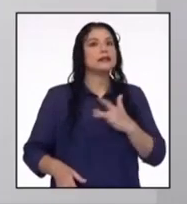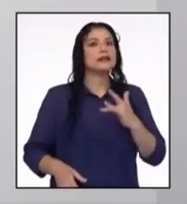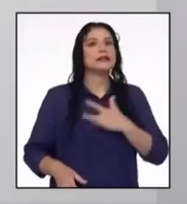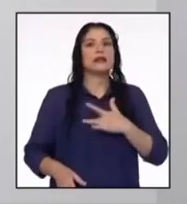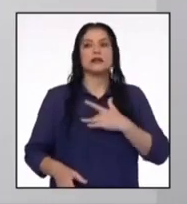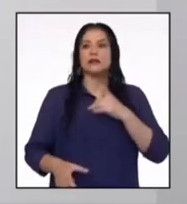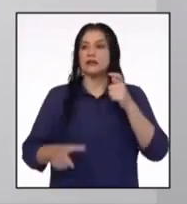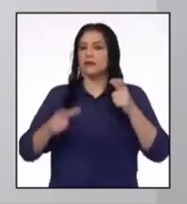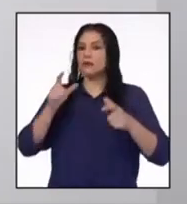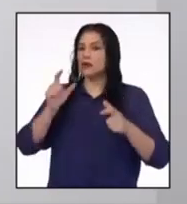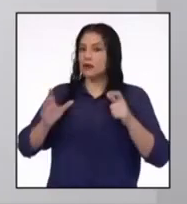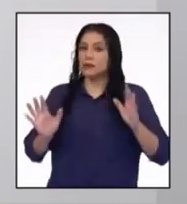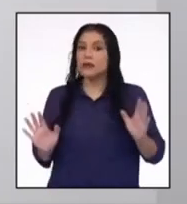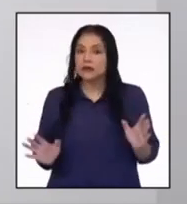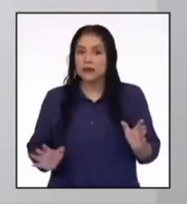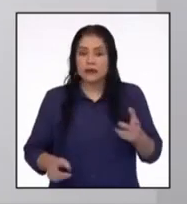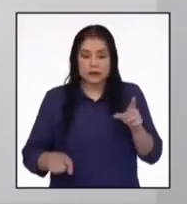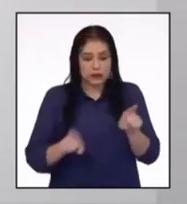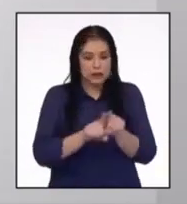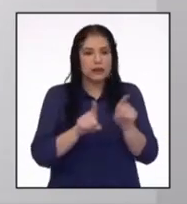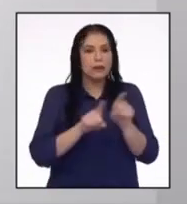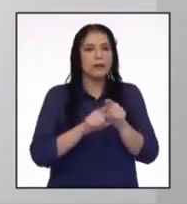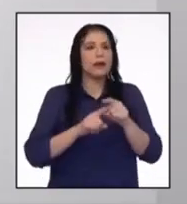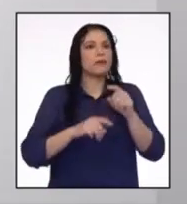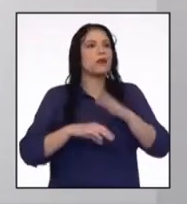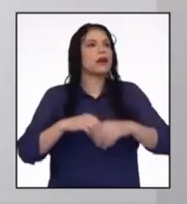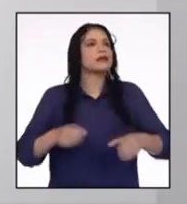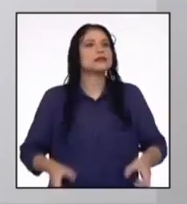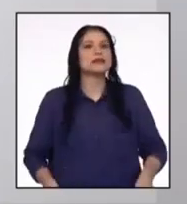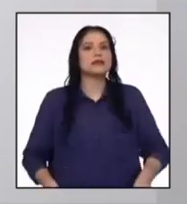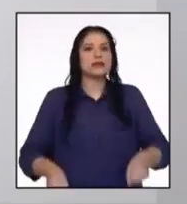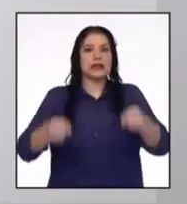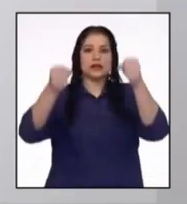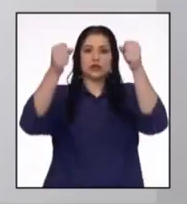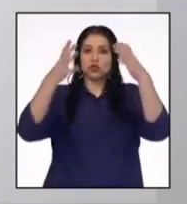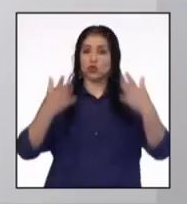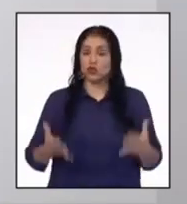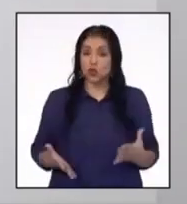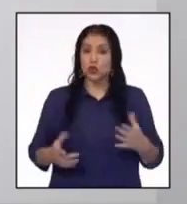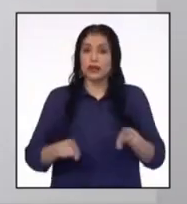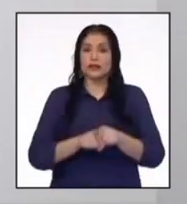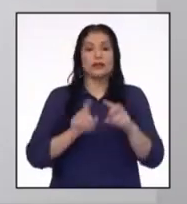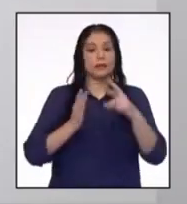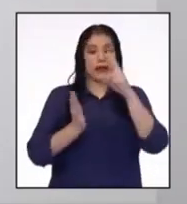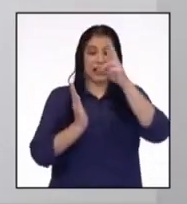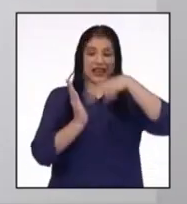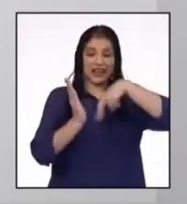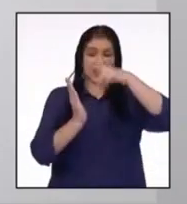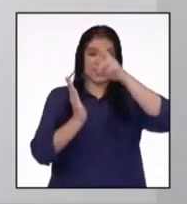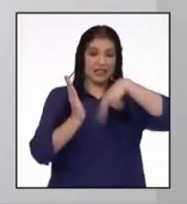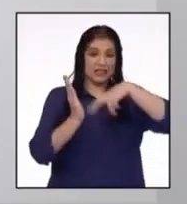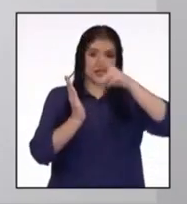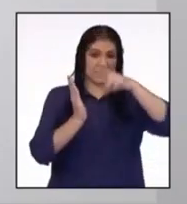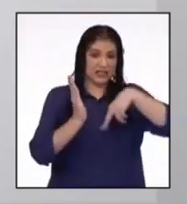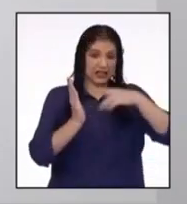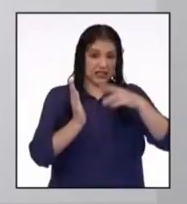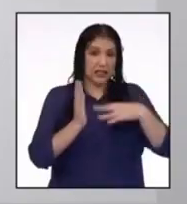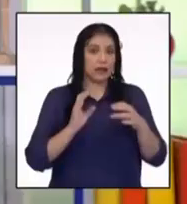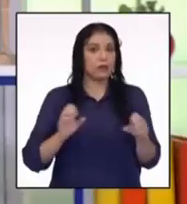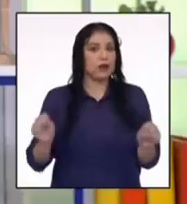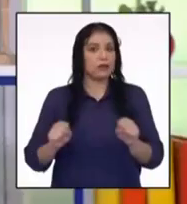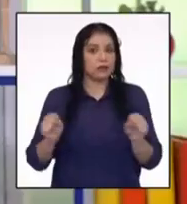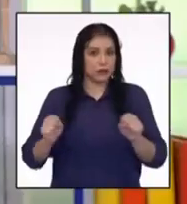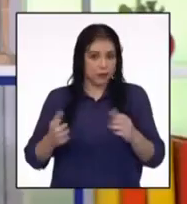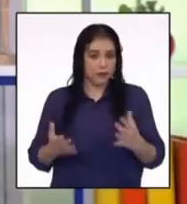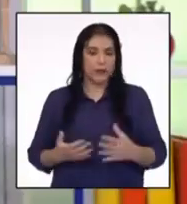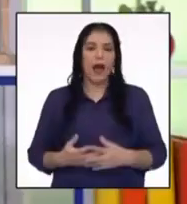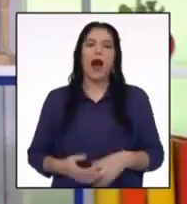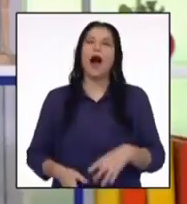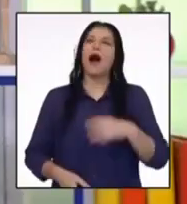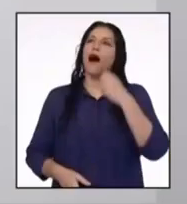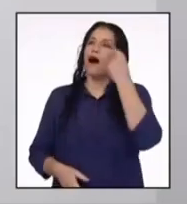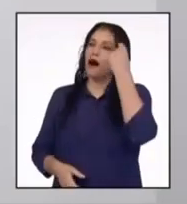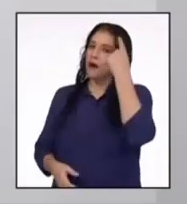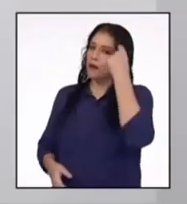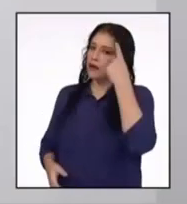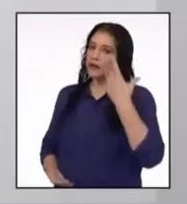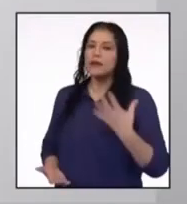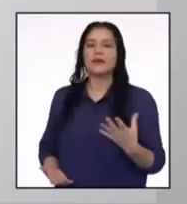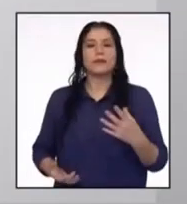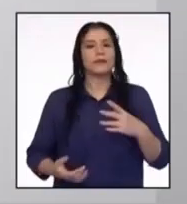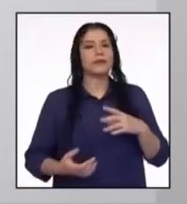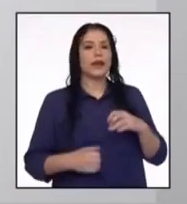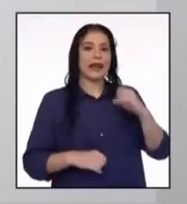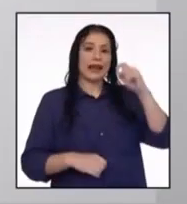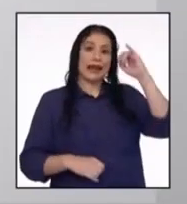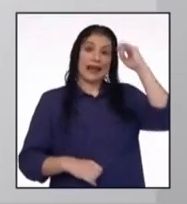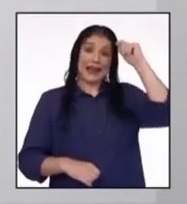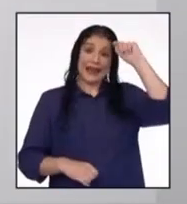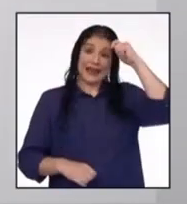la población y por las estructuras, así como registradas por las estaciones sísmicas. Voy comprendiendo. El